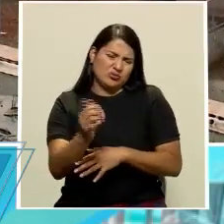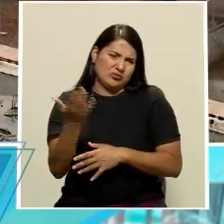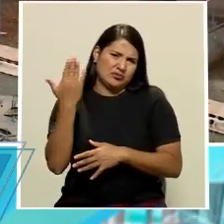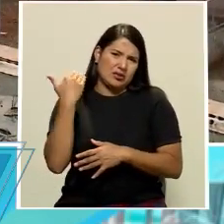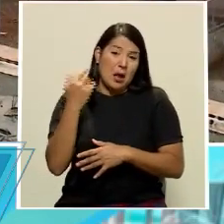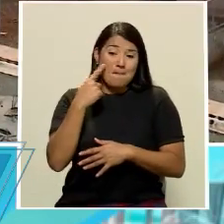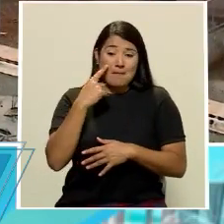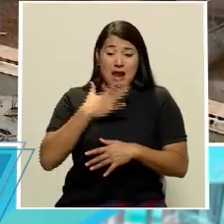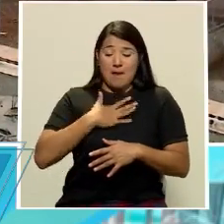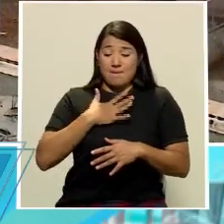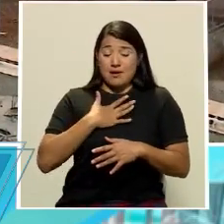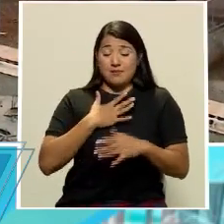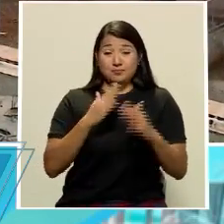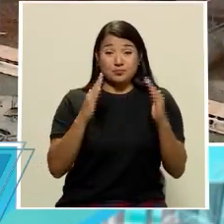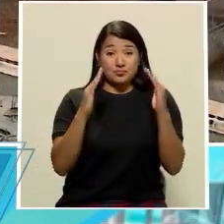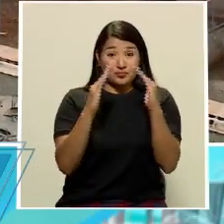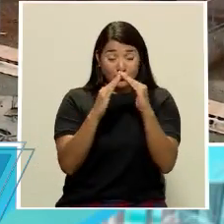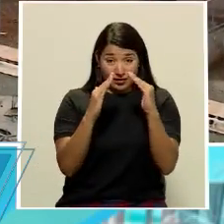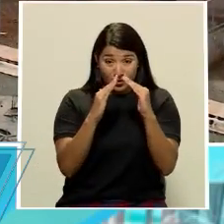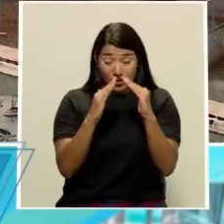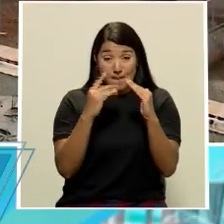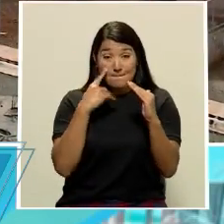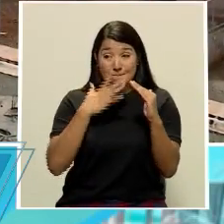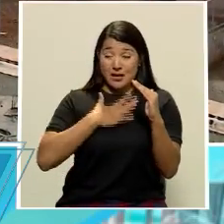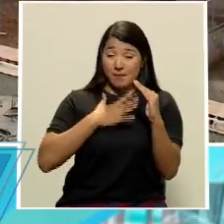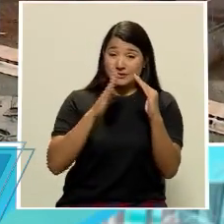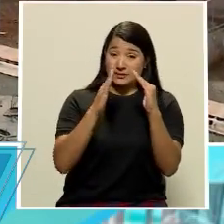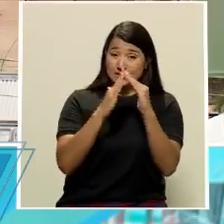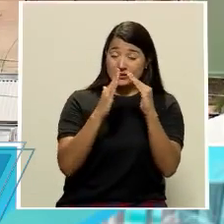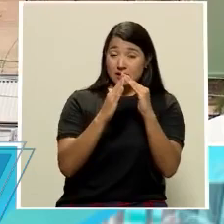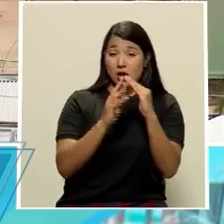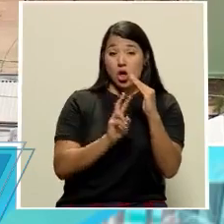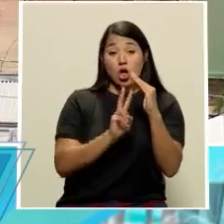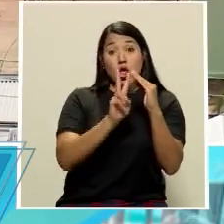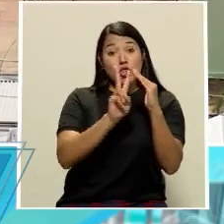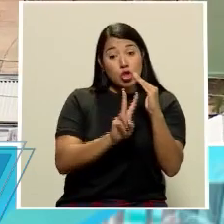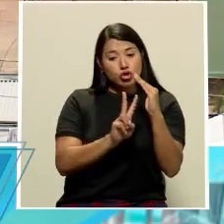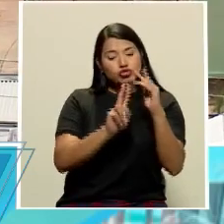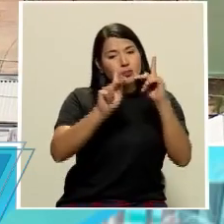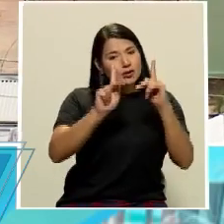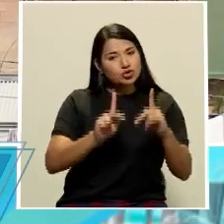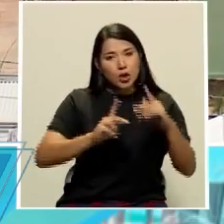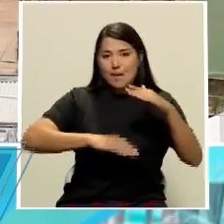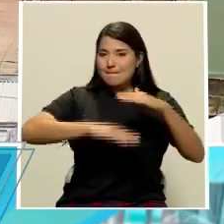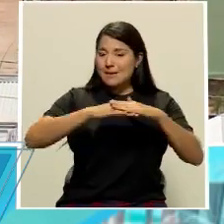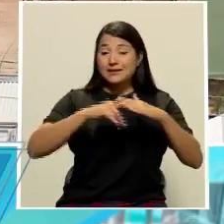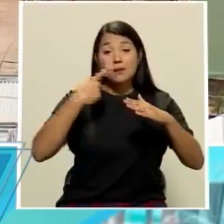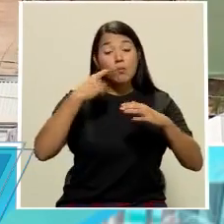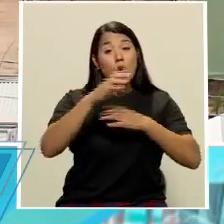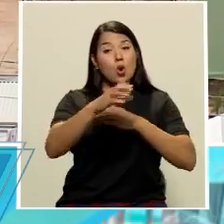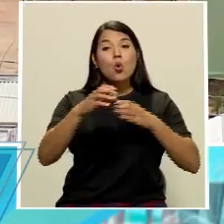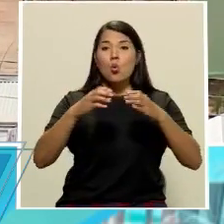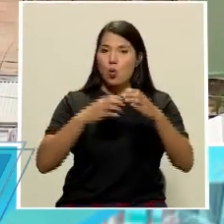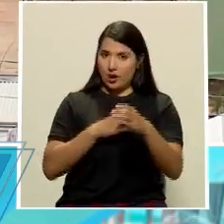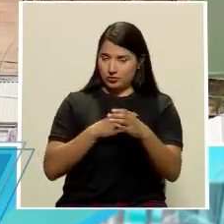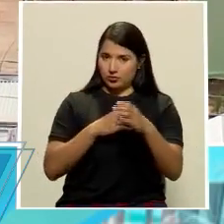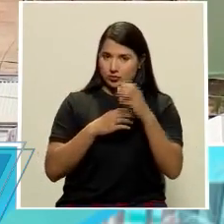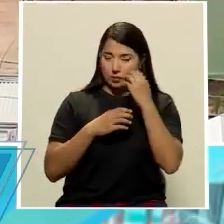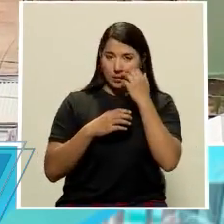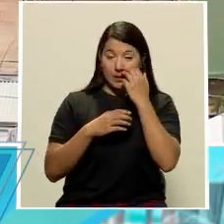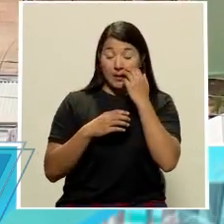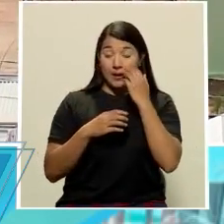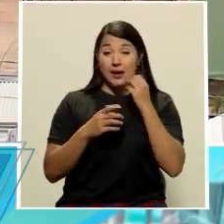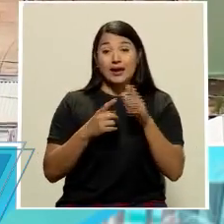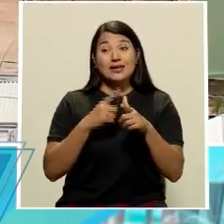promedio 2 personas, o debería estudiarse 2 personas por dormitorio. Cuando tenemos 3 personas por dormitorio, imagínense que